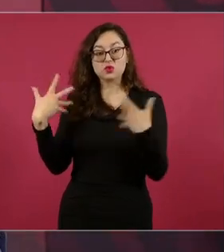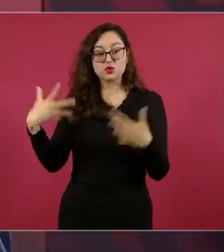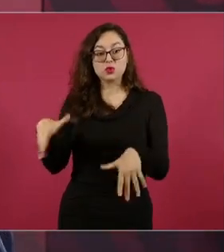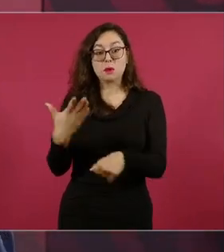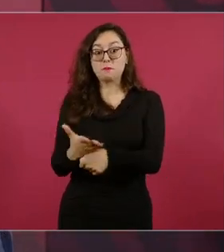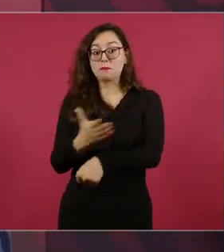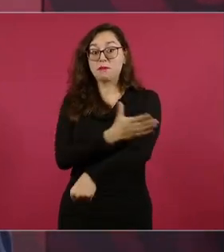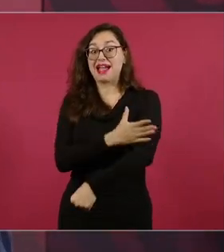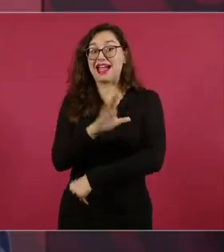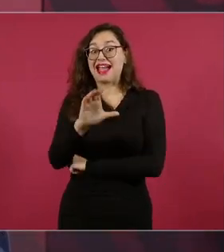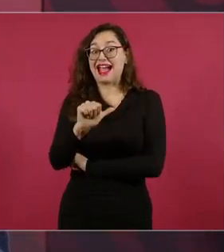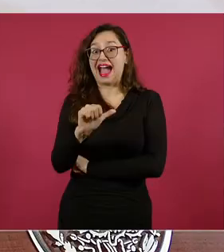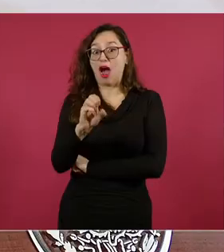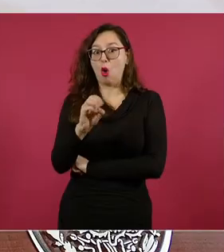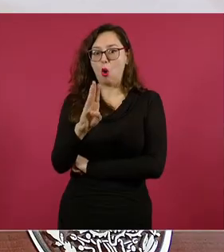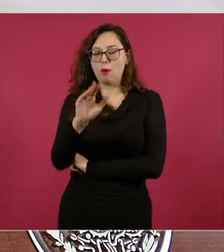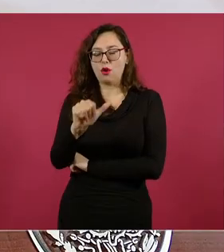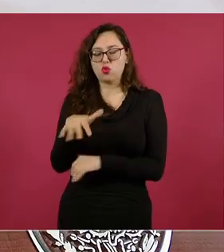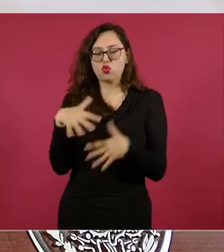del trópico,